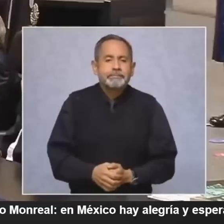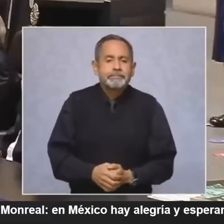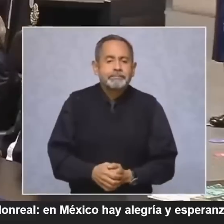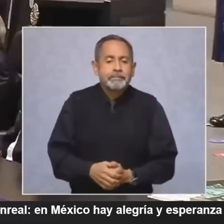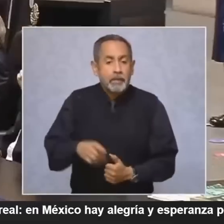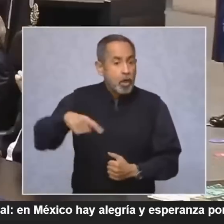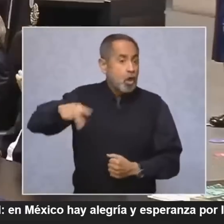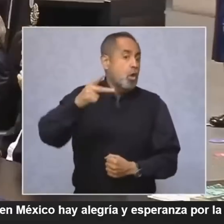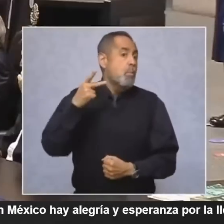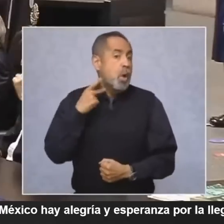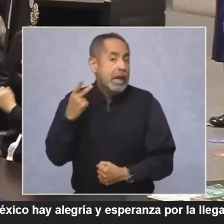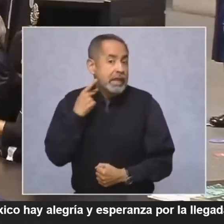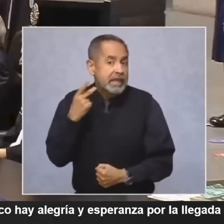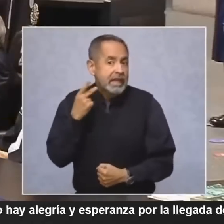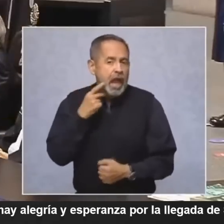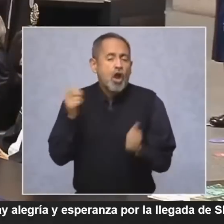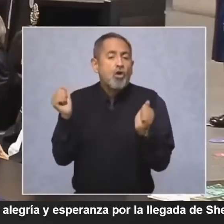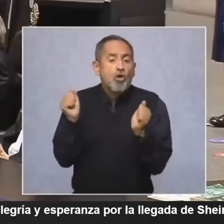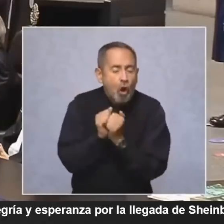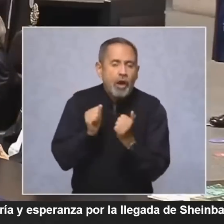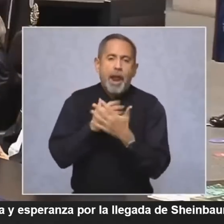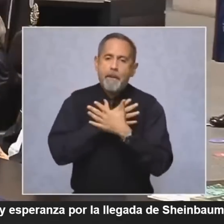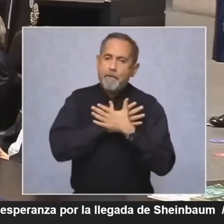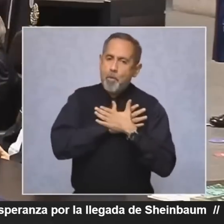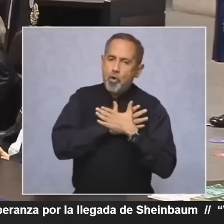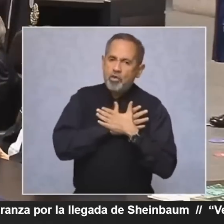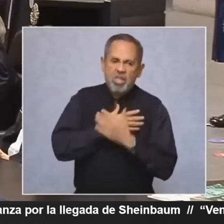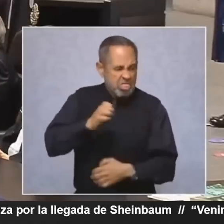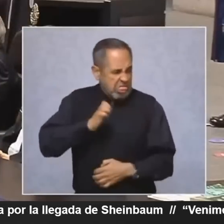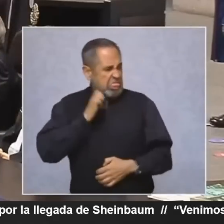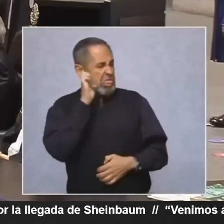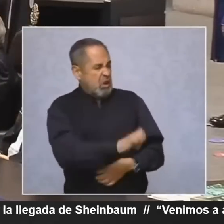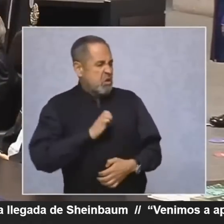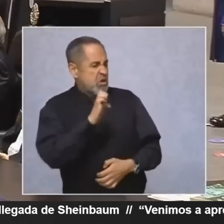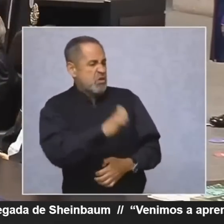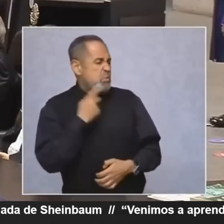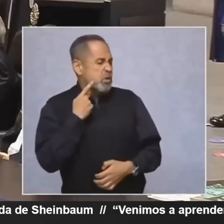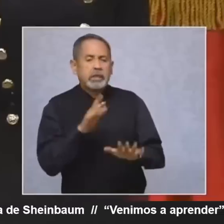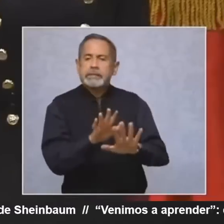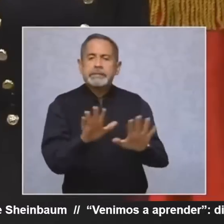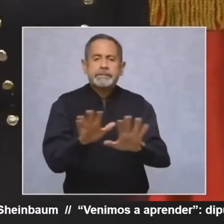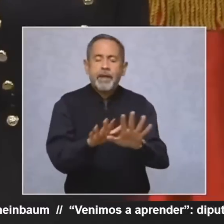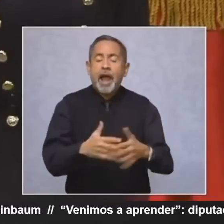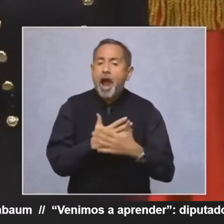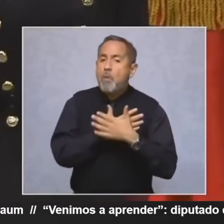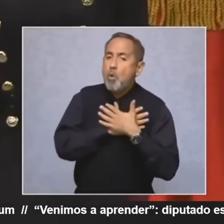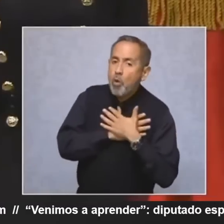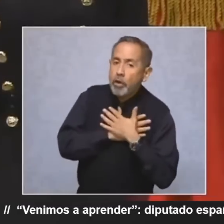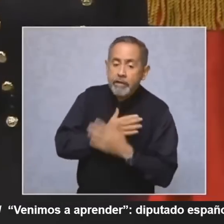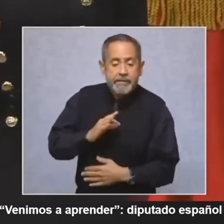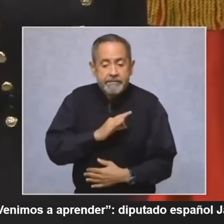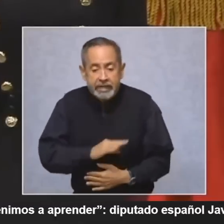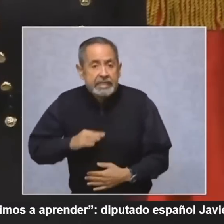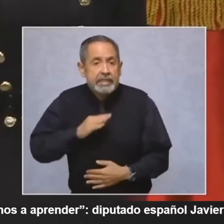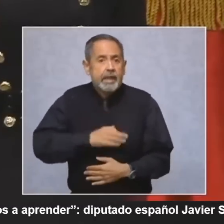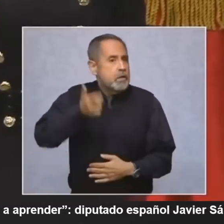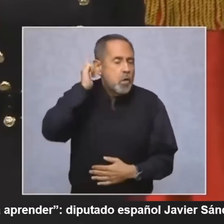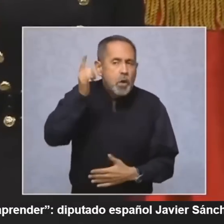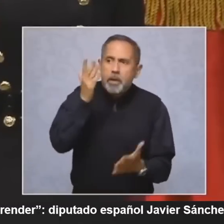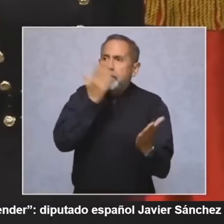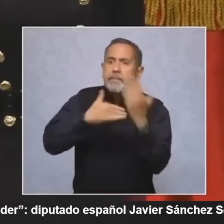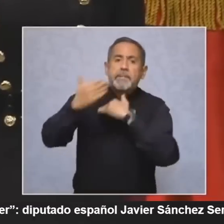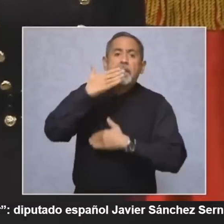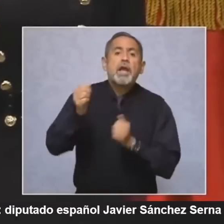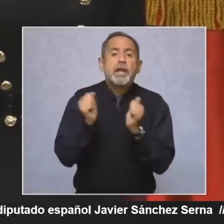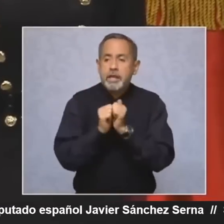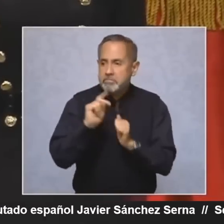La política se hace con amor, no con odio. La felicidad y la esperanza se fundan en el